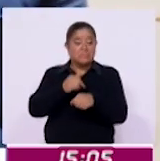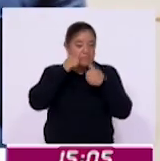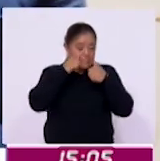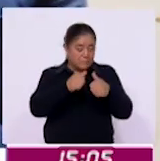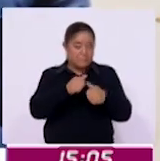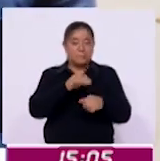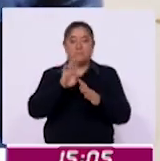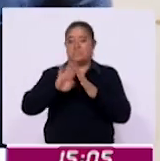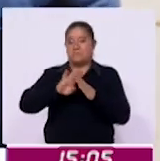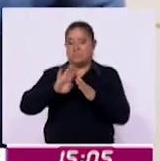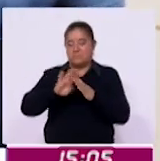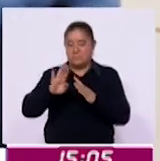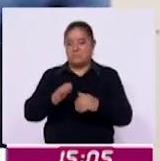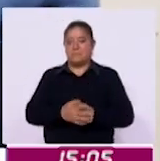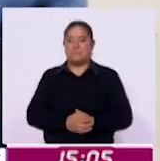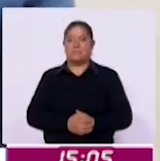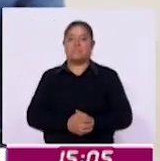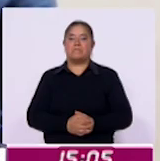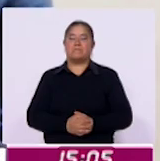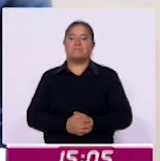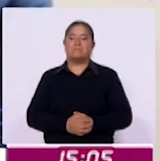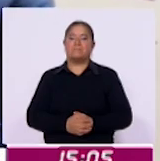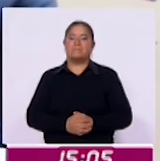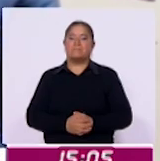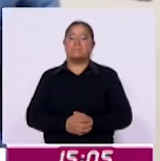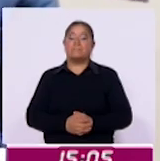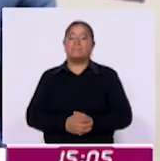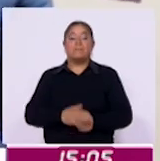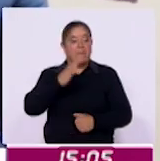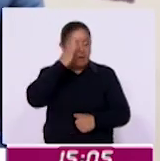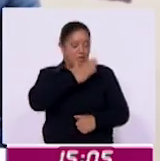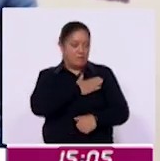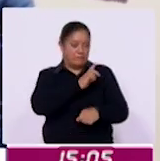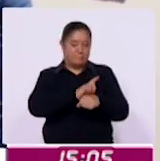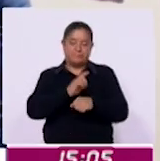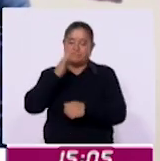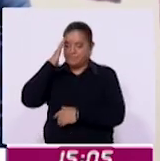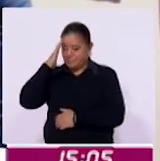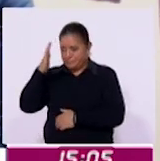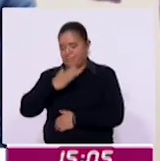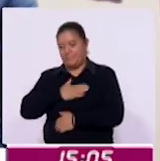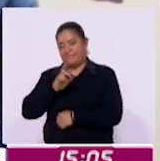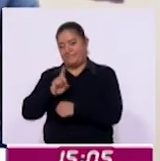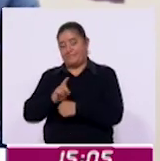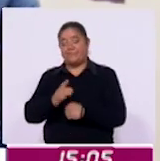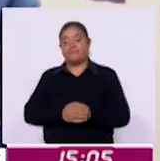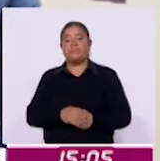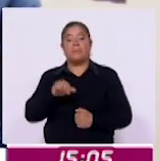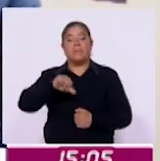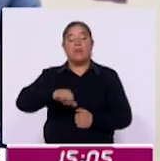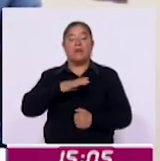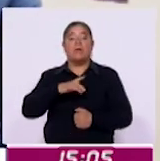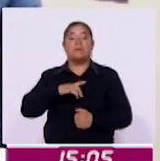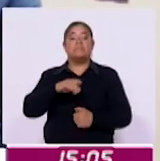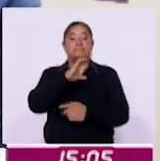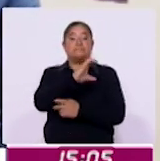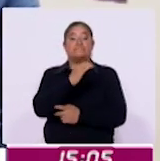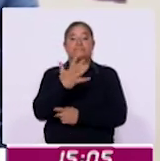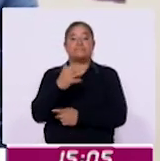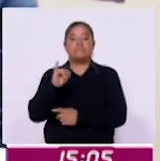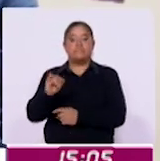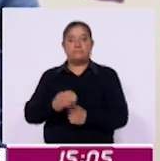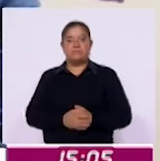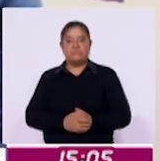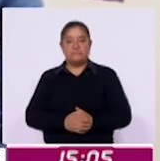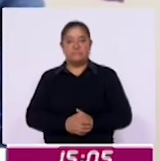Tlaxcala. ¿Qué tal? Muy buen día. Hola, buenos días. En este momento nos encontramos en las inmediaciones del C5I. Sin